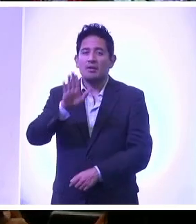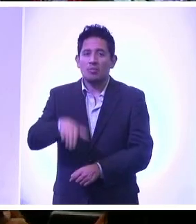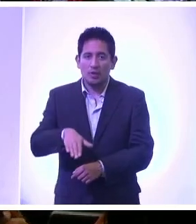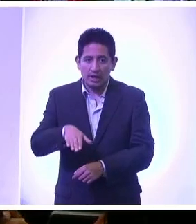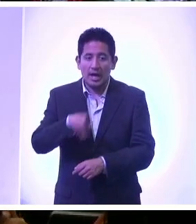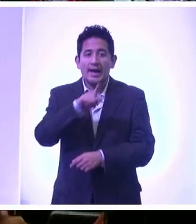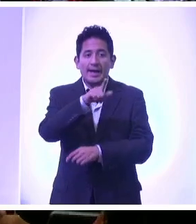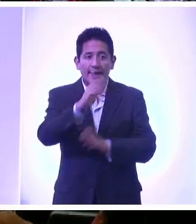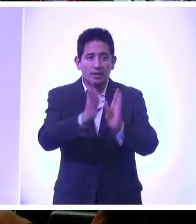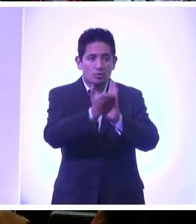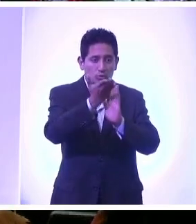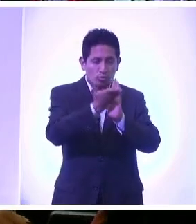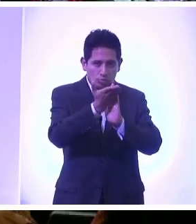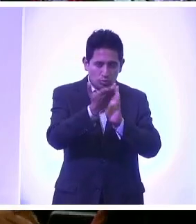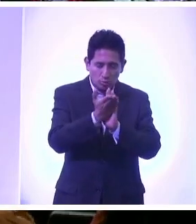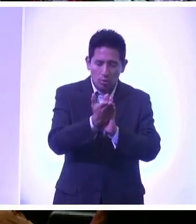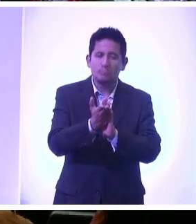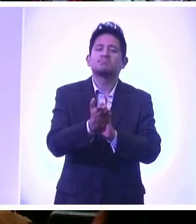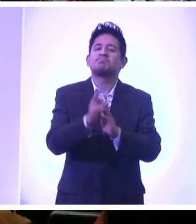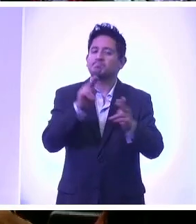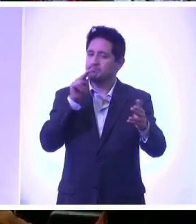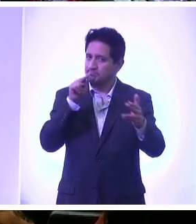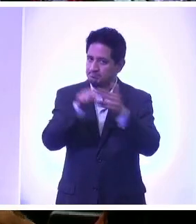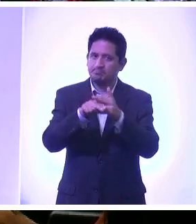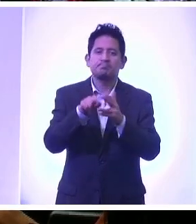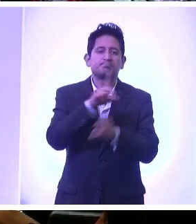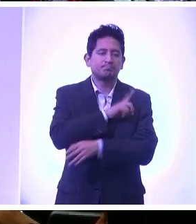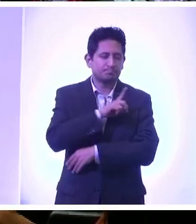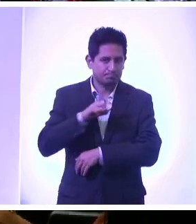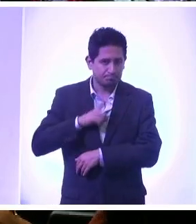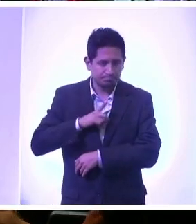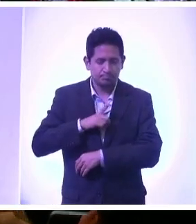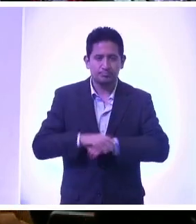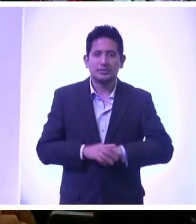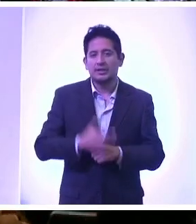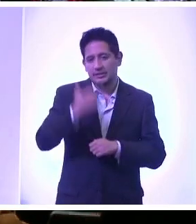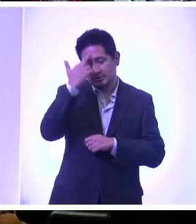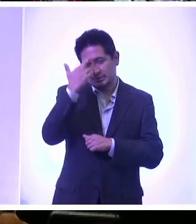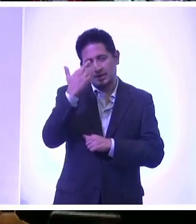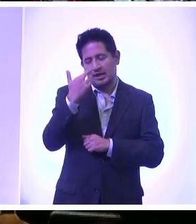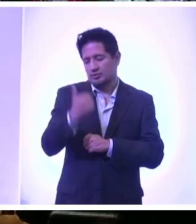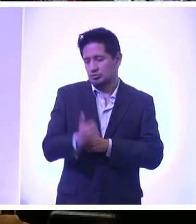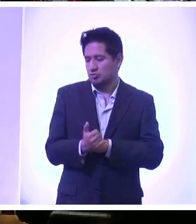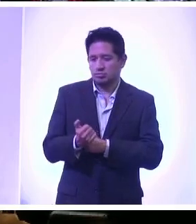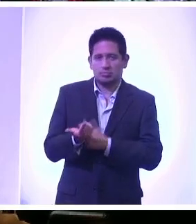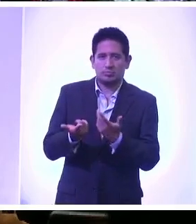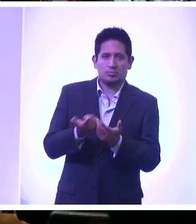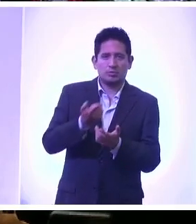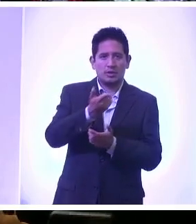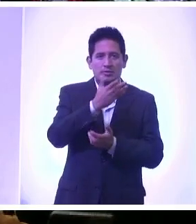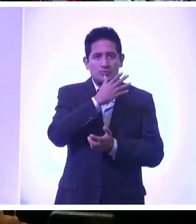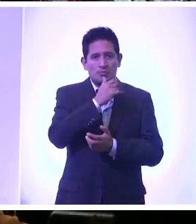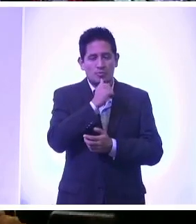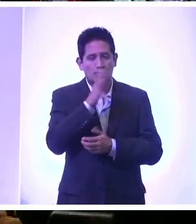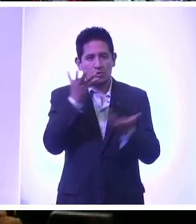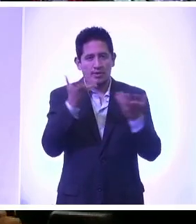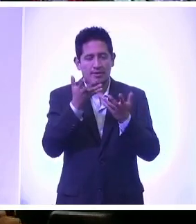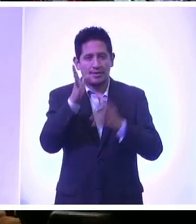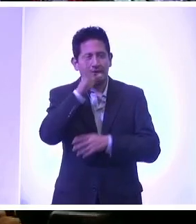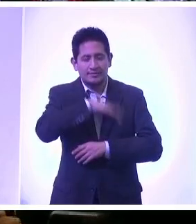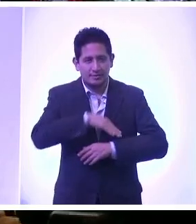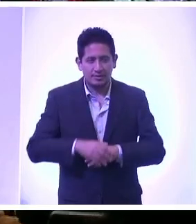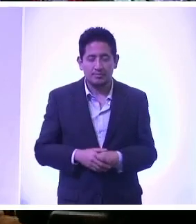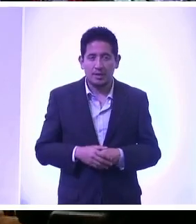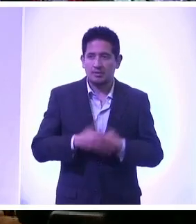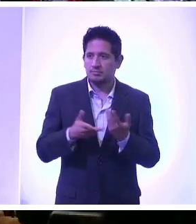muerte para el constructor No fíjense qué fuerte no hoy en día se imaginan lo que hubiera pasado después de los terremotos que que sufrimos en 2019 y